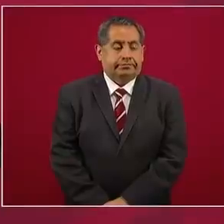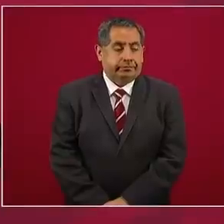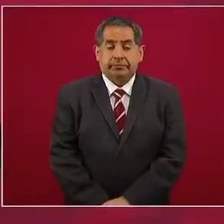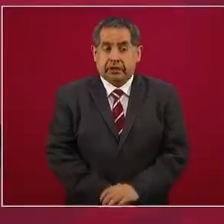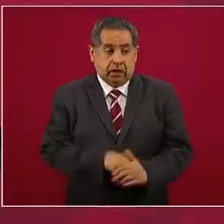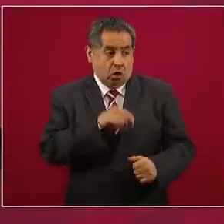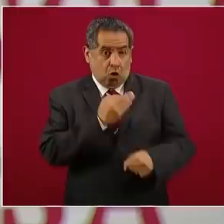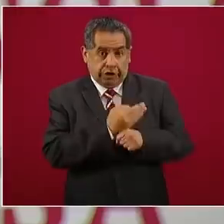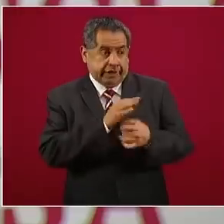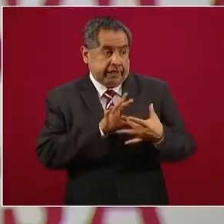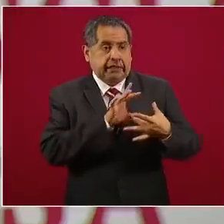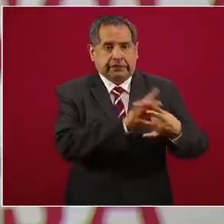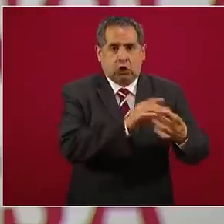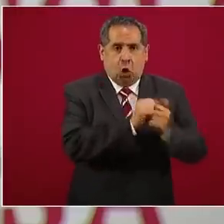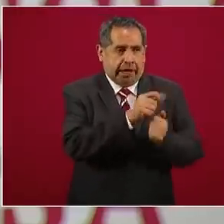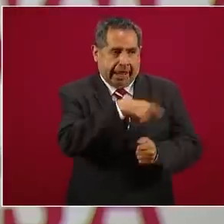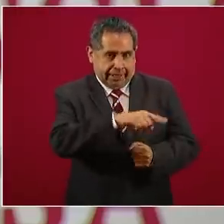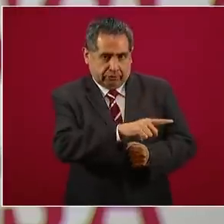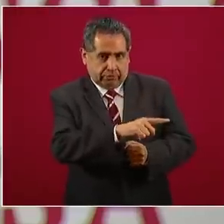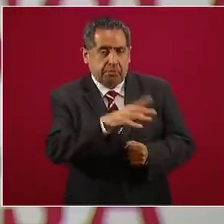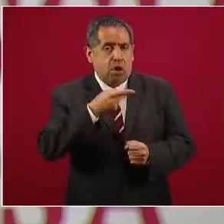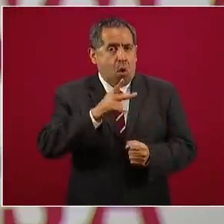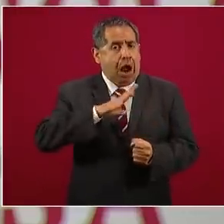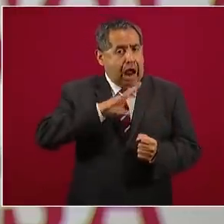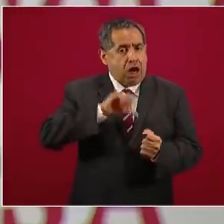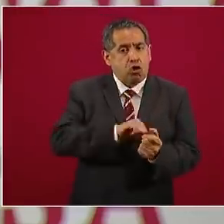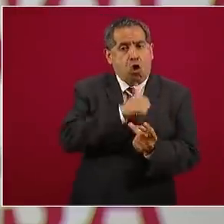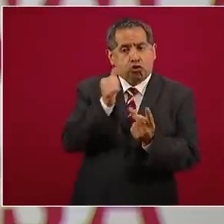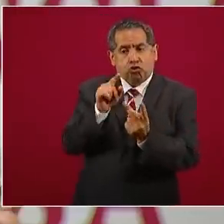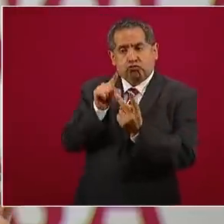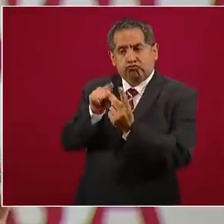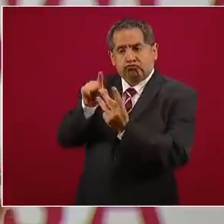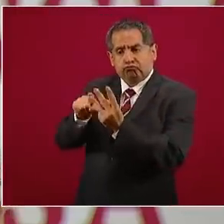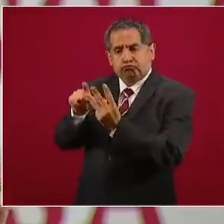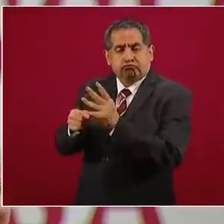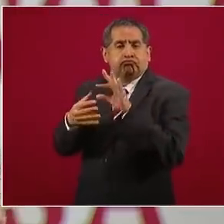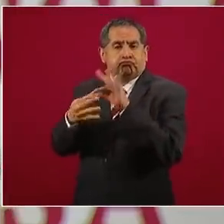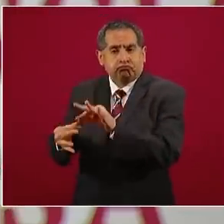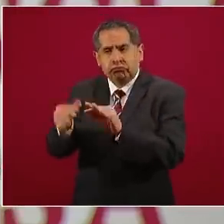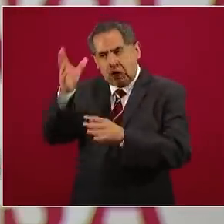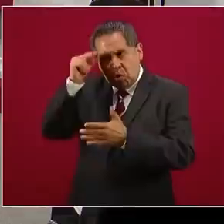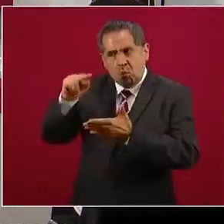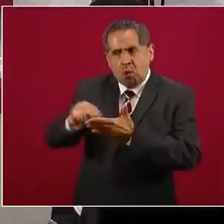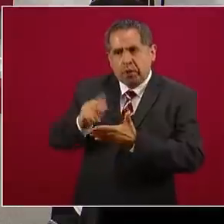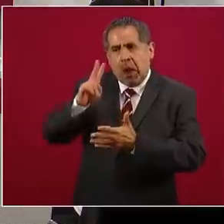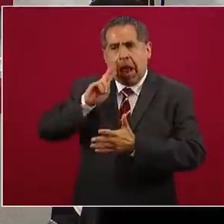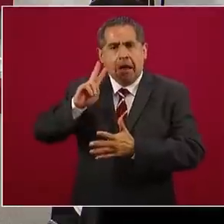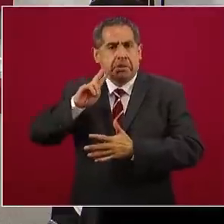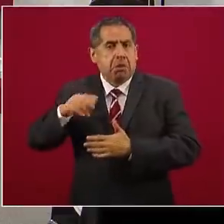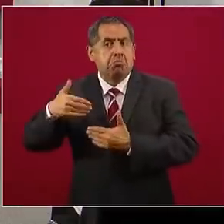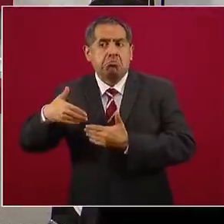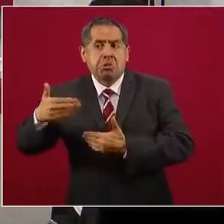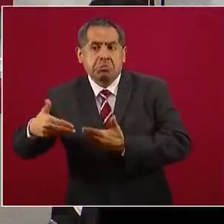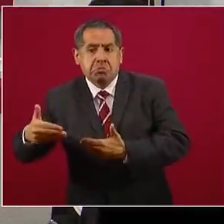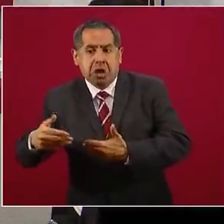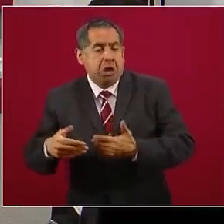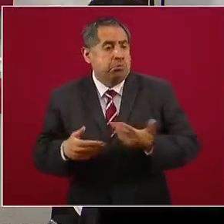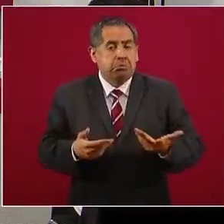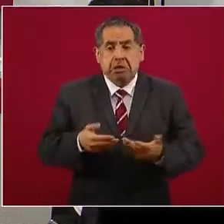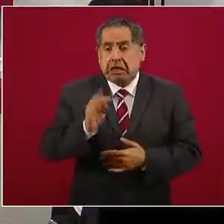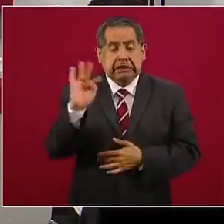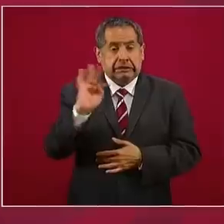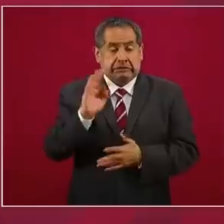otras iniciativas que ya presenté yo el día martes, que son las que tenemos ahora. Entonces tendríamos la situación de que